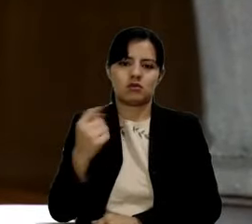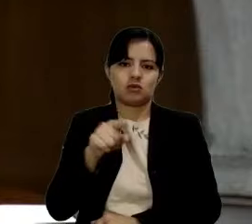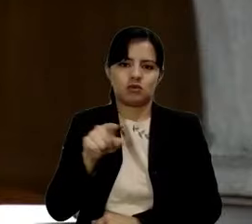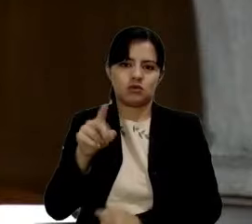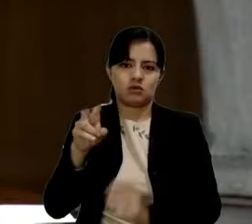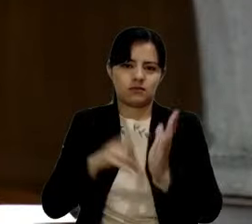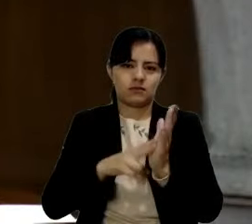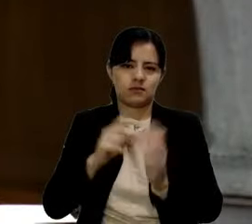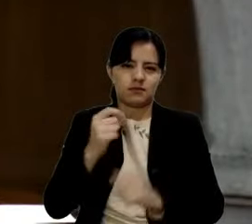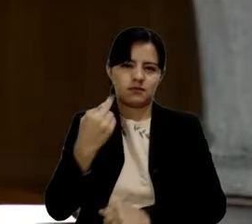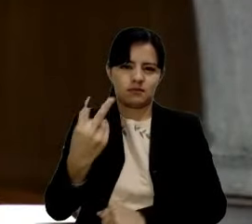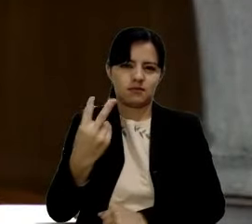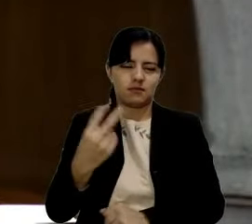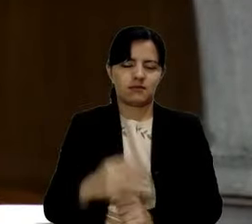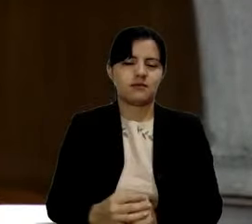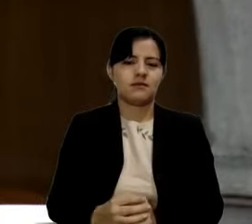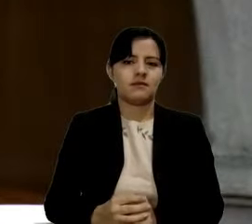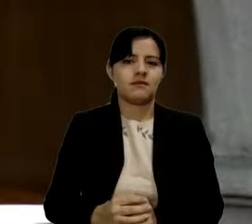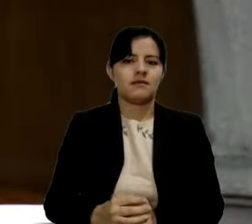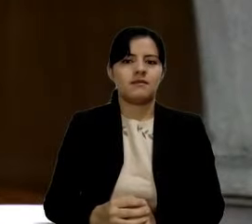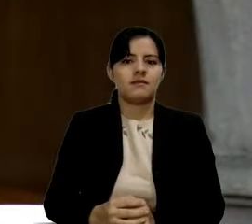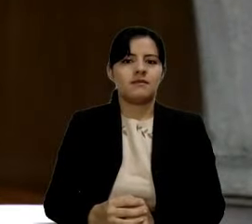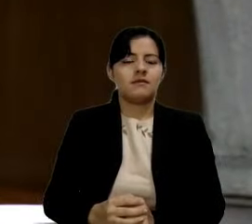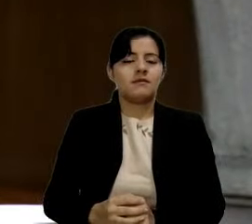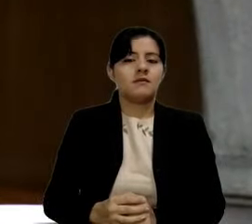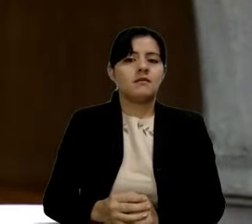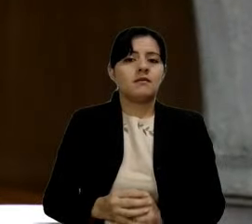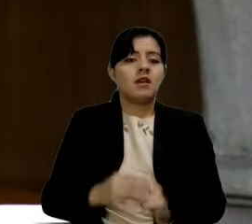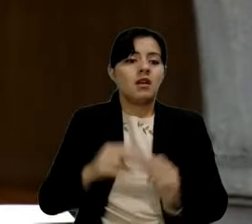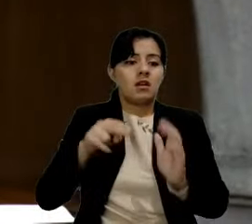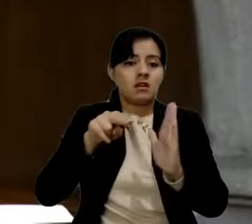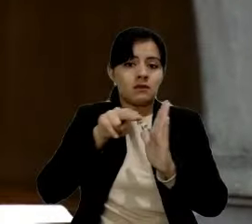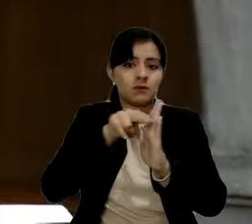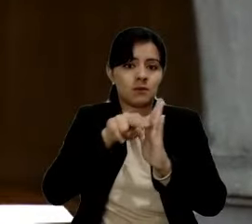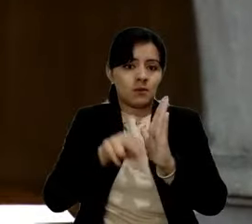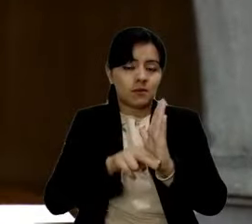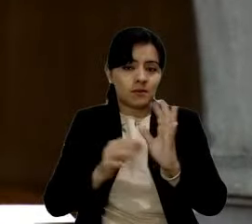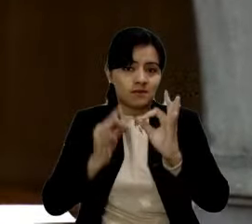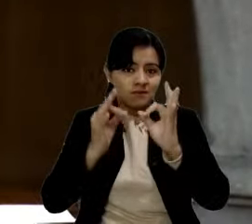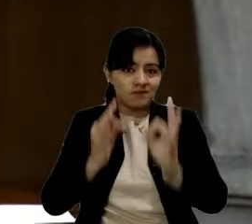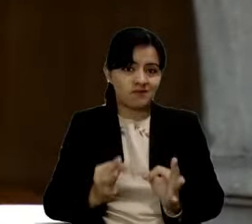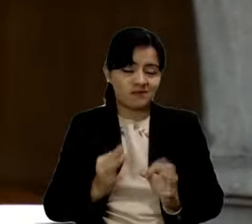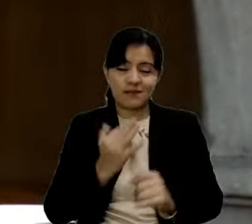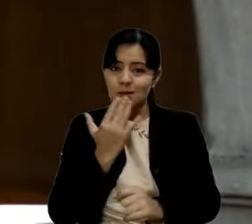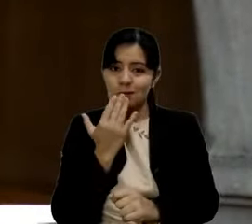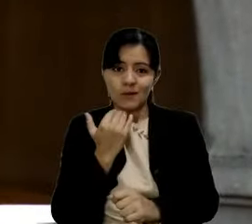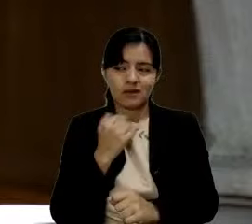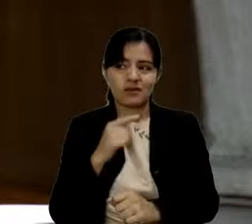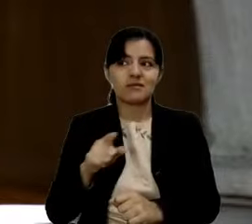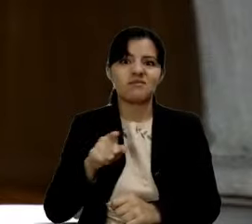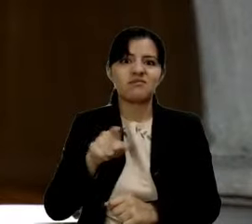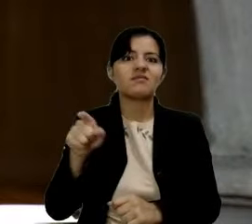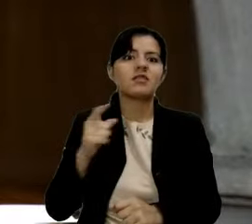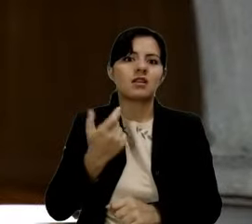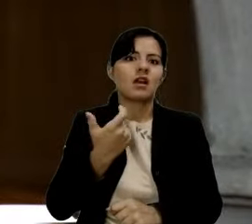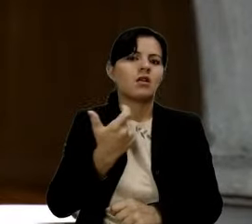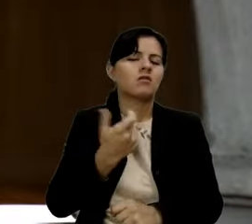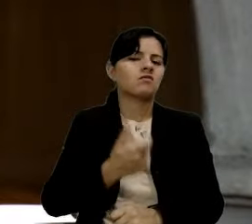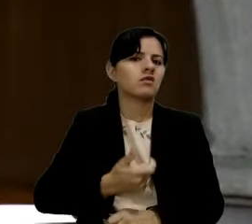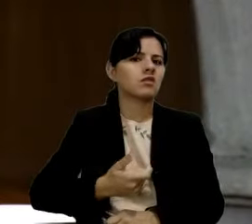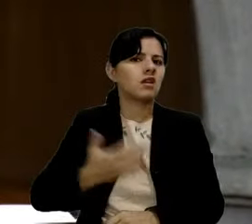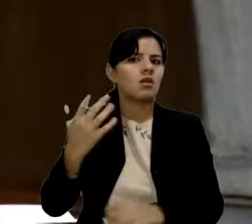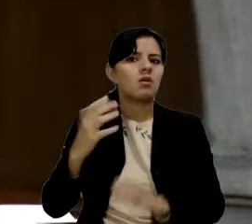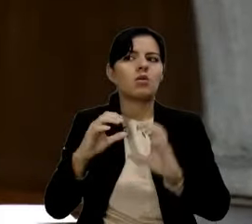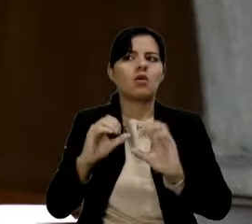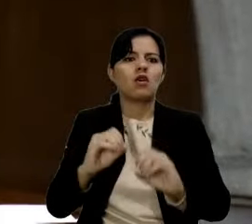NT-CEMOP-ITEM-001-2022. En ausencia de las normativas adecuadas, se presentan tarifas excesivas, retención